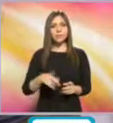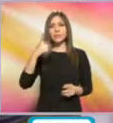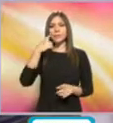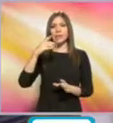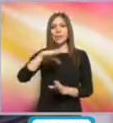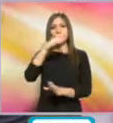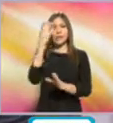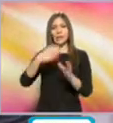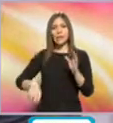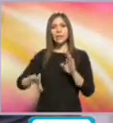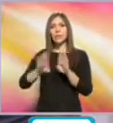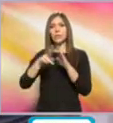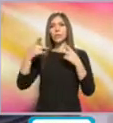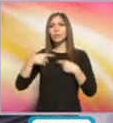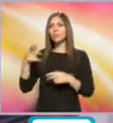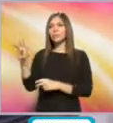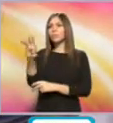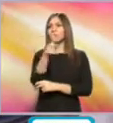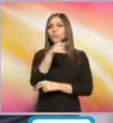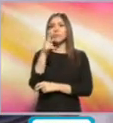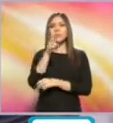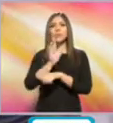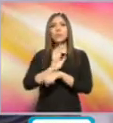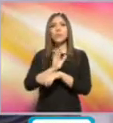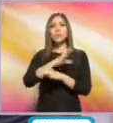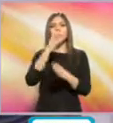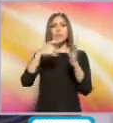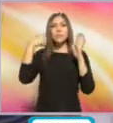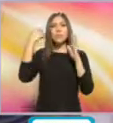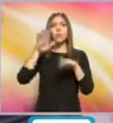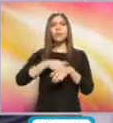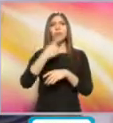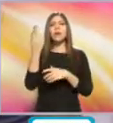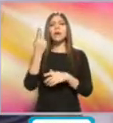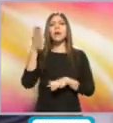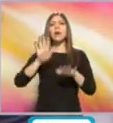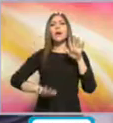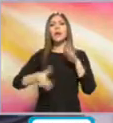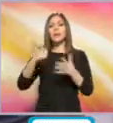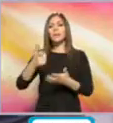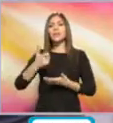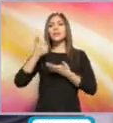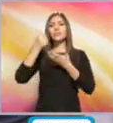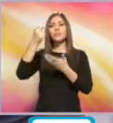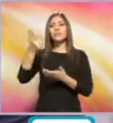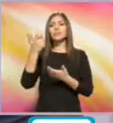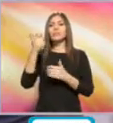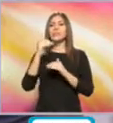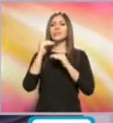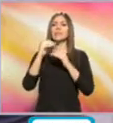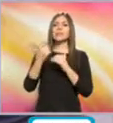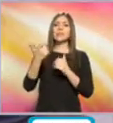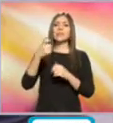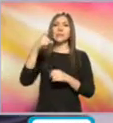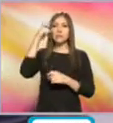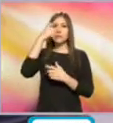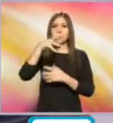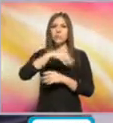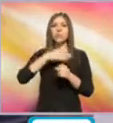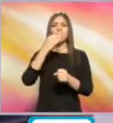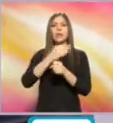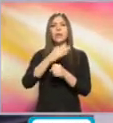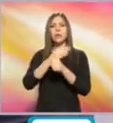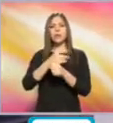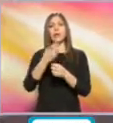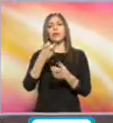que terminen los productores una película. Generalmente, pues los recursos están ahí como limitados, entonces nosotros estamos abriendo una